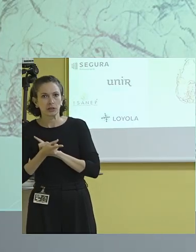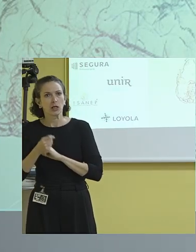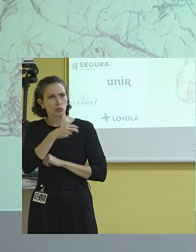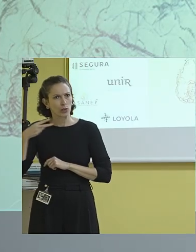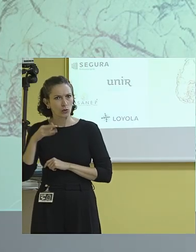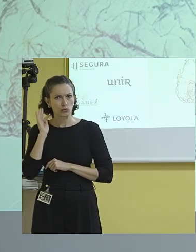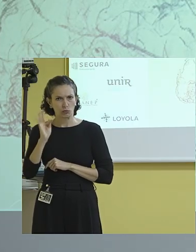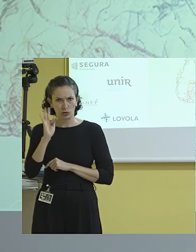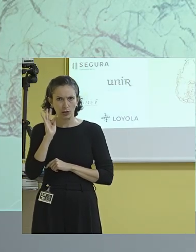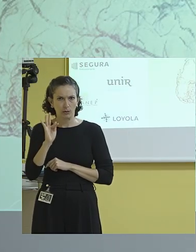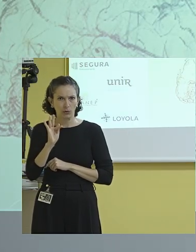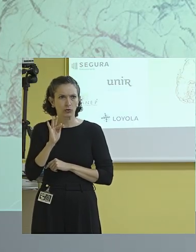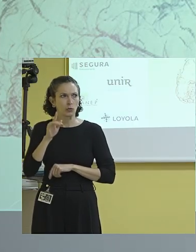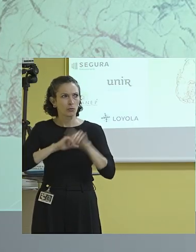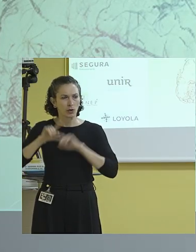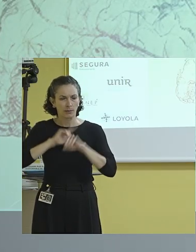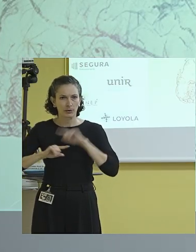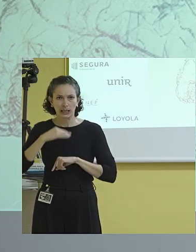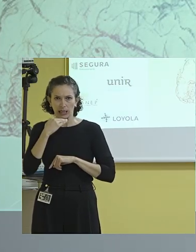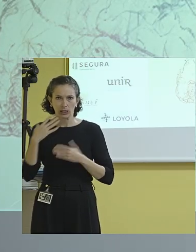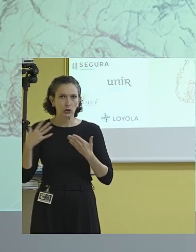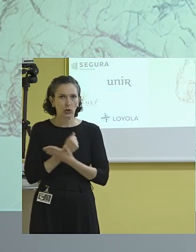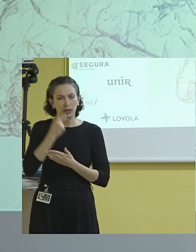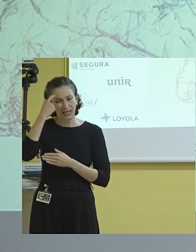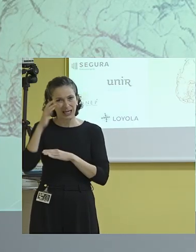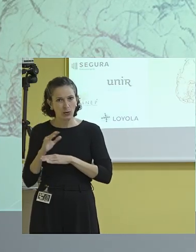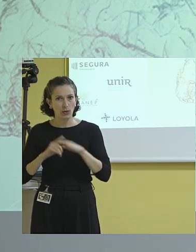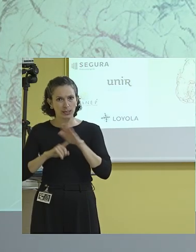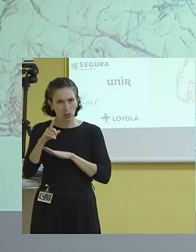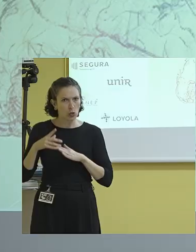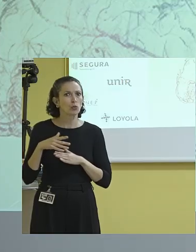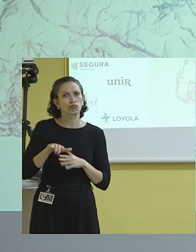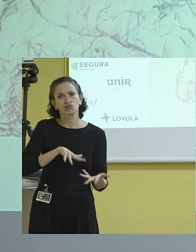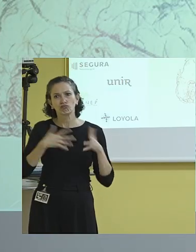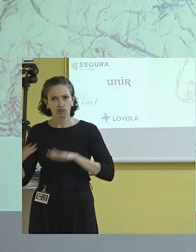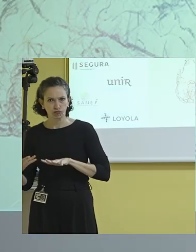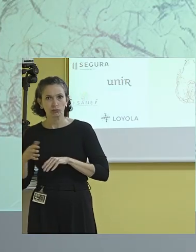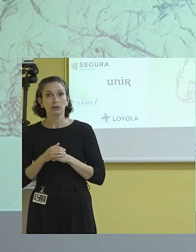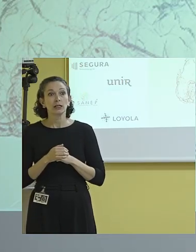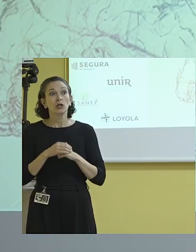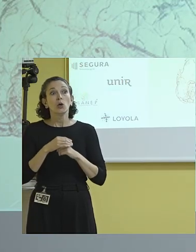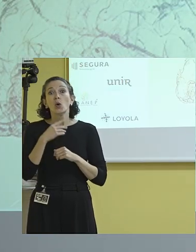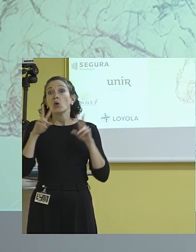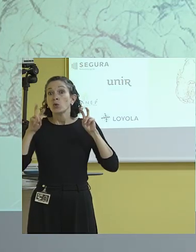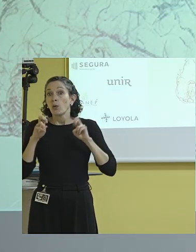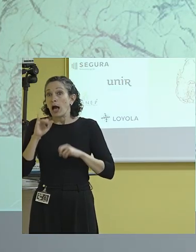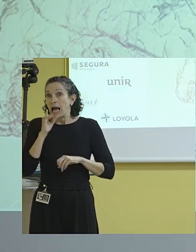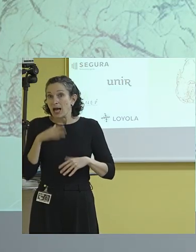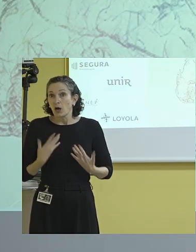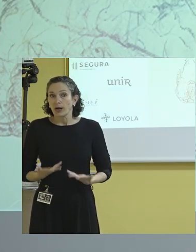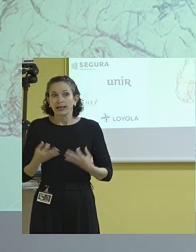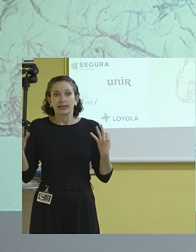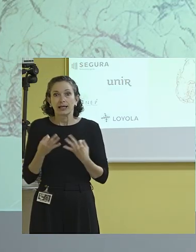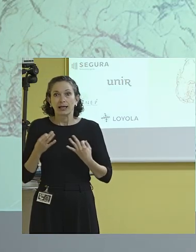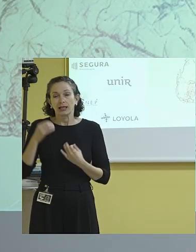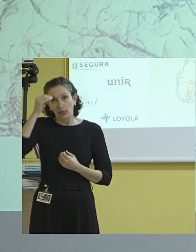en casi todos los trastornos de neurodesarrollo en lo que lo hemos aplicado. De hecho, una variante nueva que tenemos ahora es intentar aumentar el